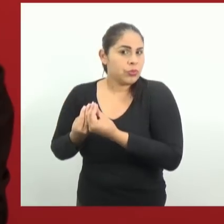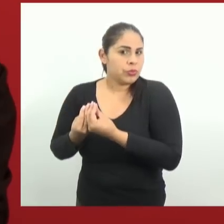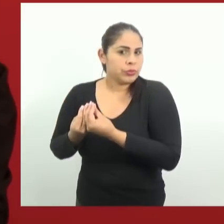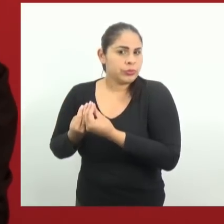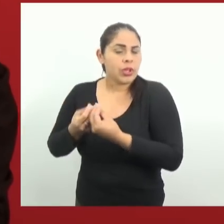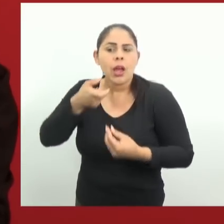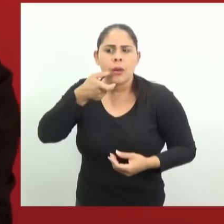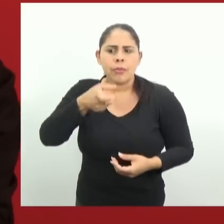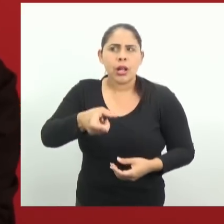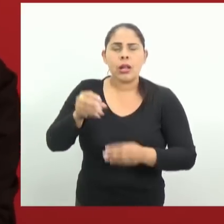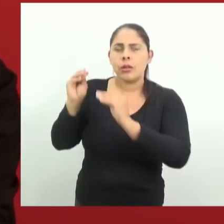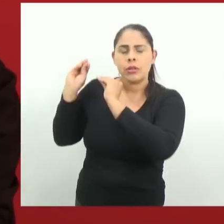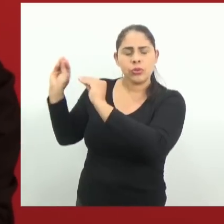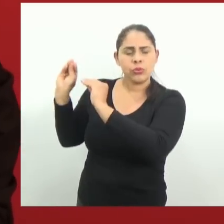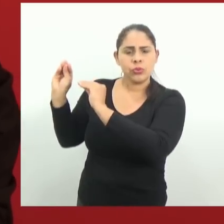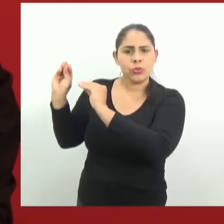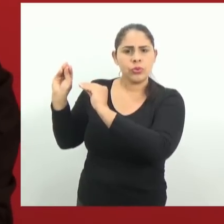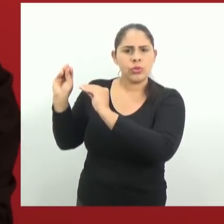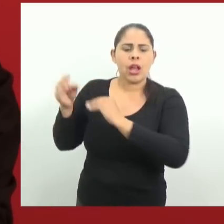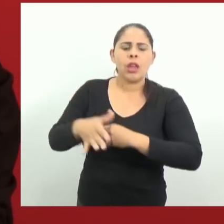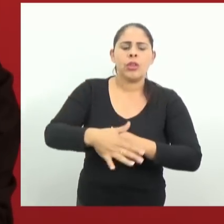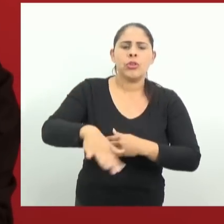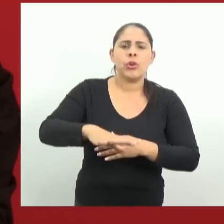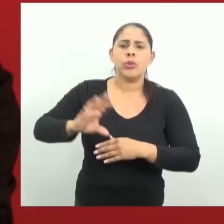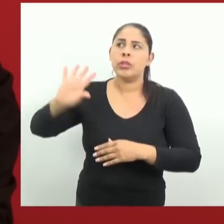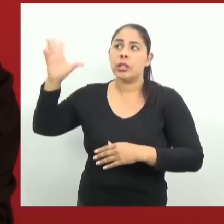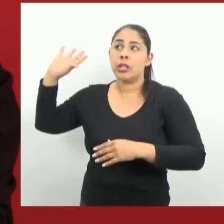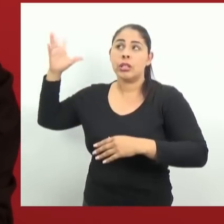Tu palabra está escrita en los cielos.